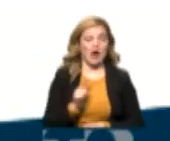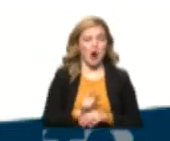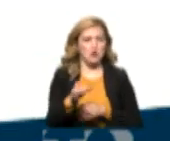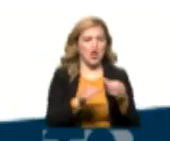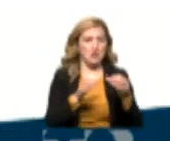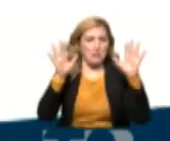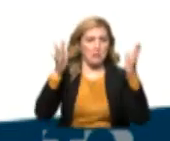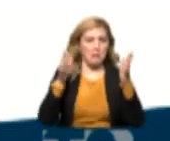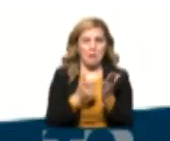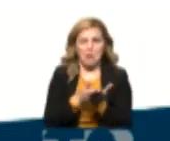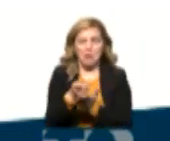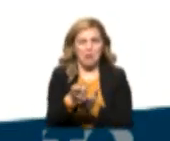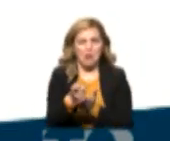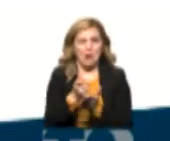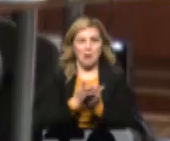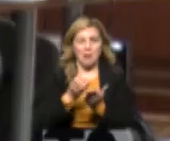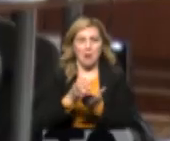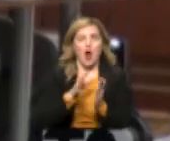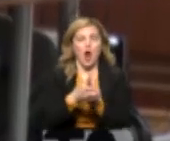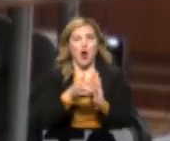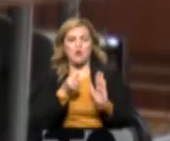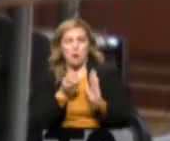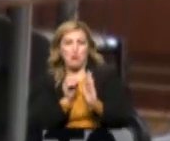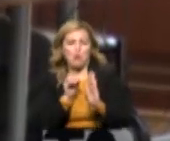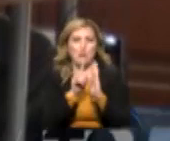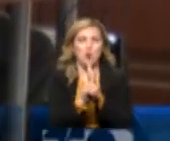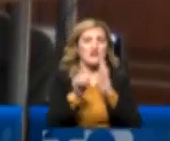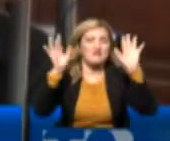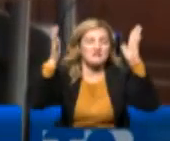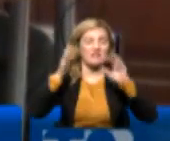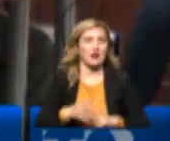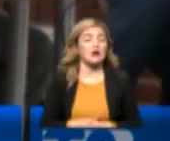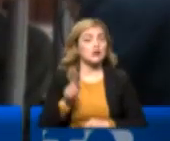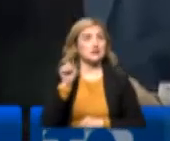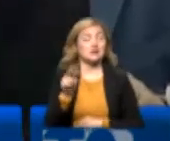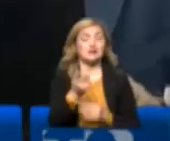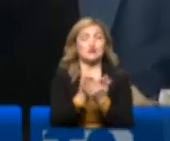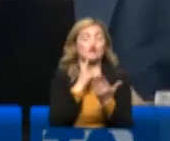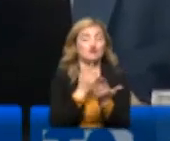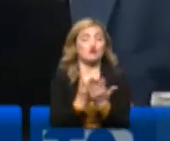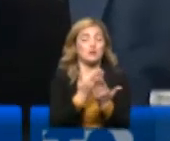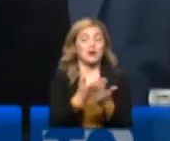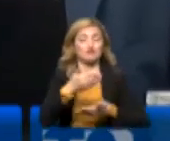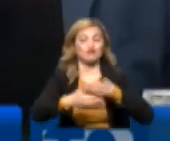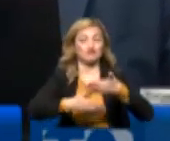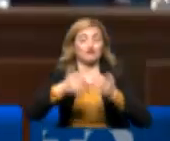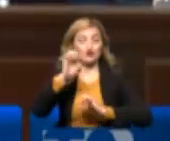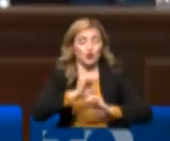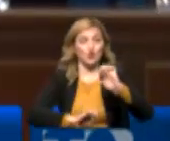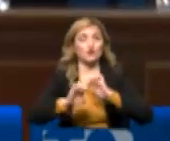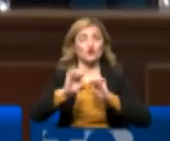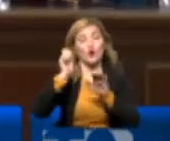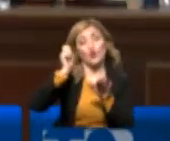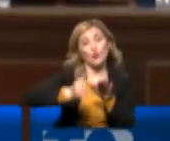reporta ingresos y no reporta egresos. Se trata de elementos que se han presentado en la audiencia de juzgamiento y deberán ser evaluados